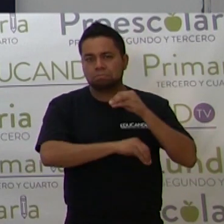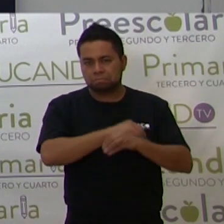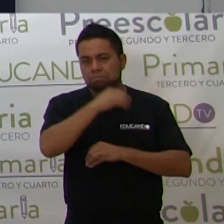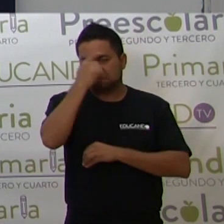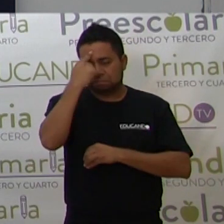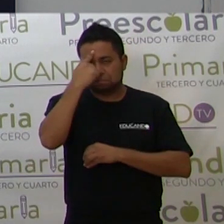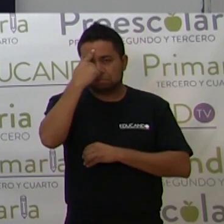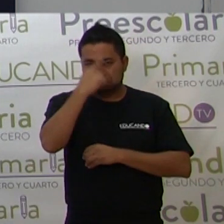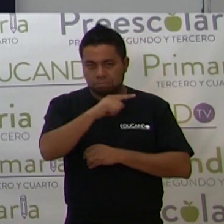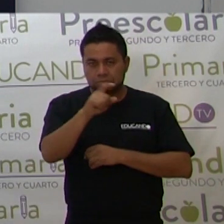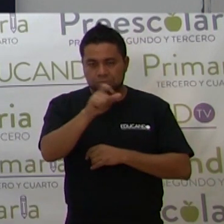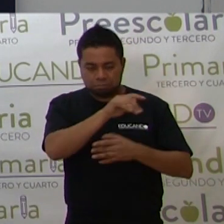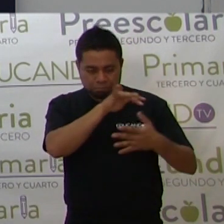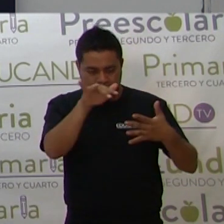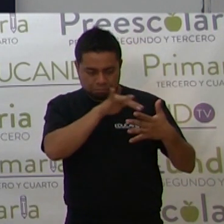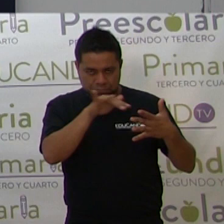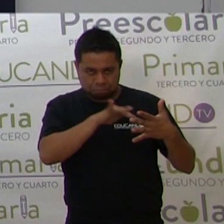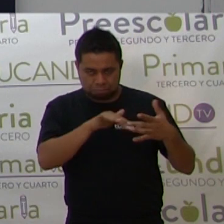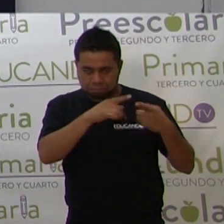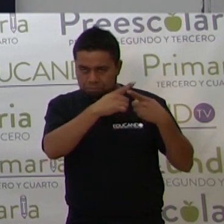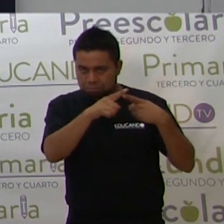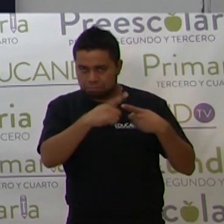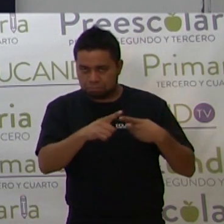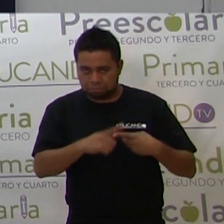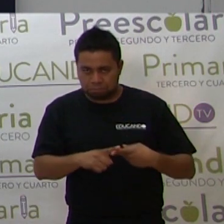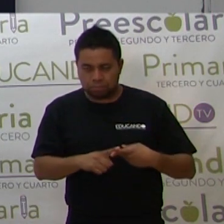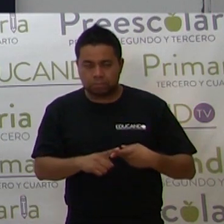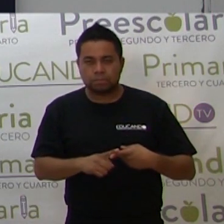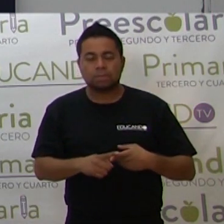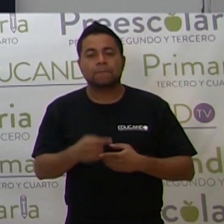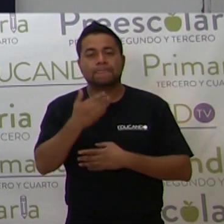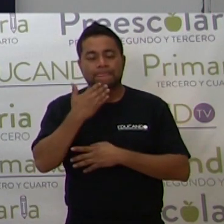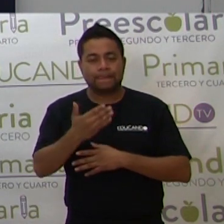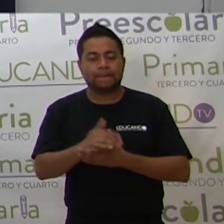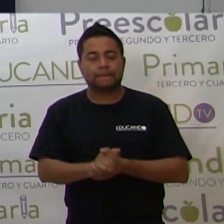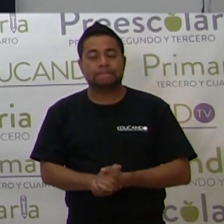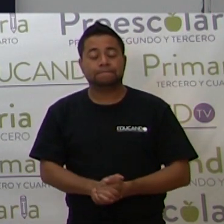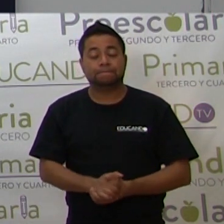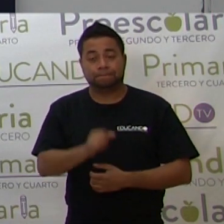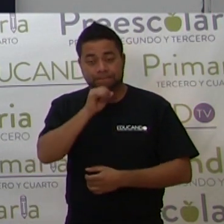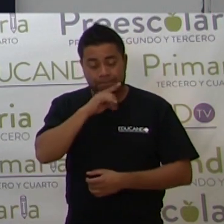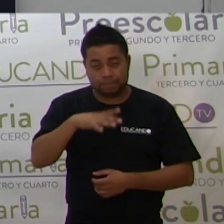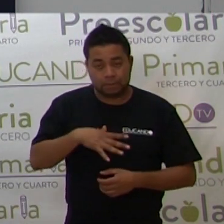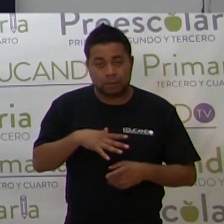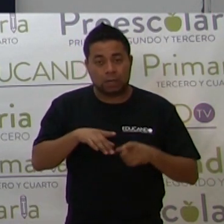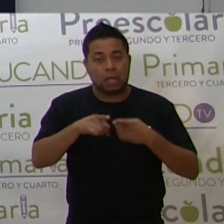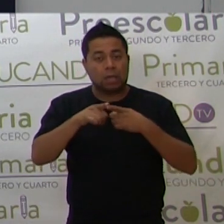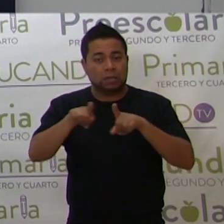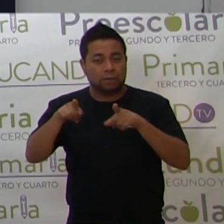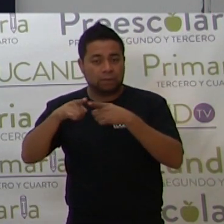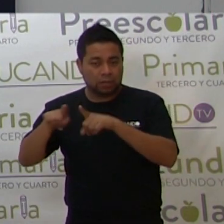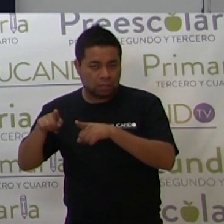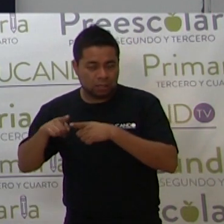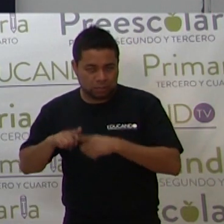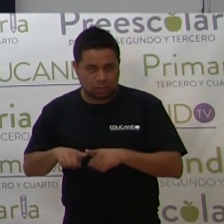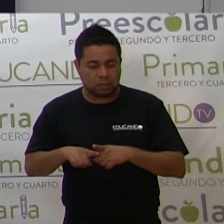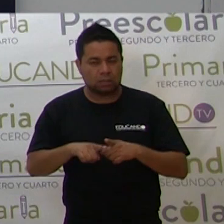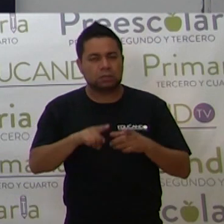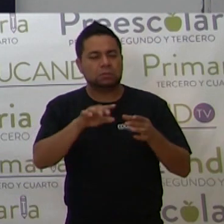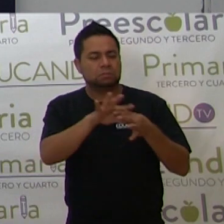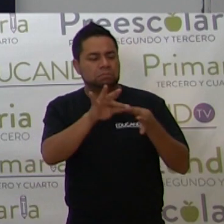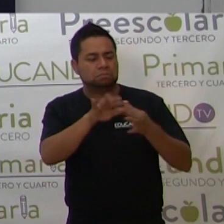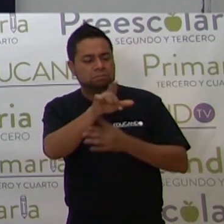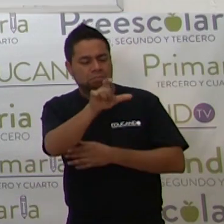largo de tu texto descriptivo. Bien, y también tenemos diferentes tipos de descripciones que vamos a estar